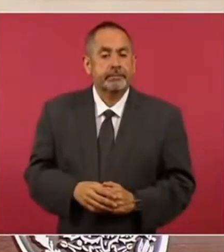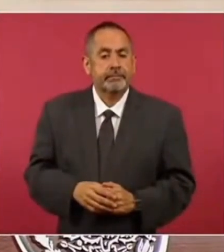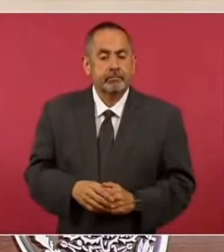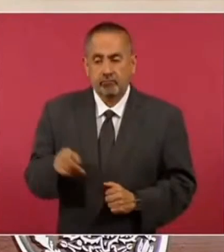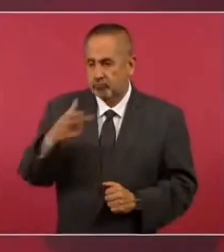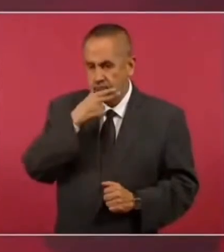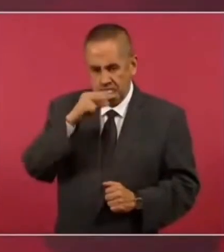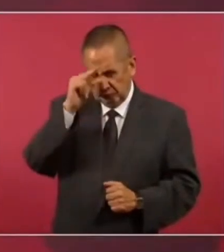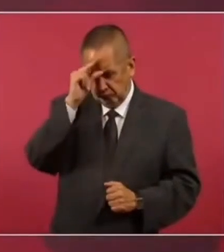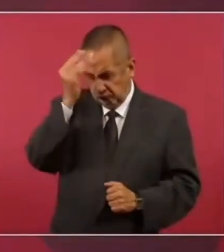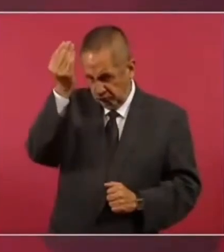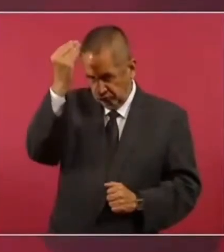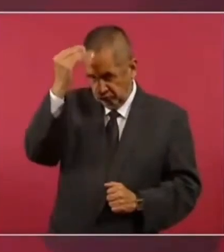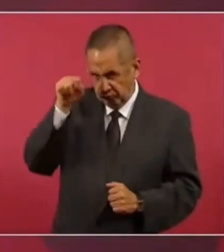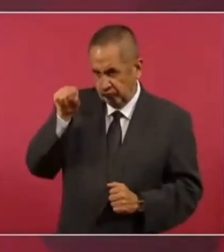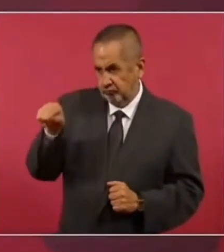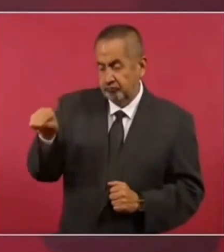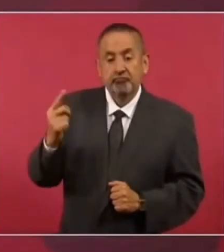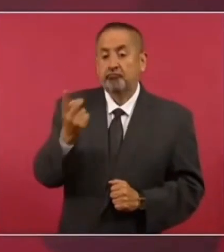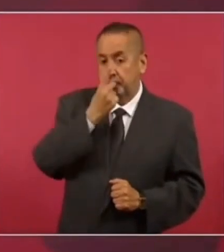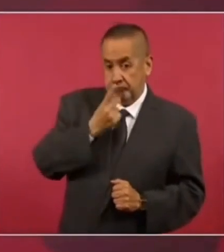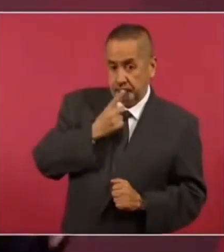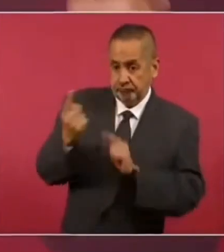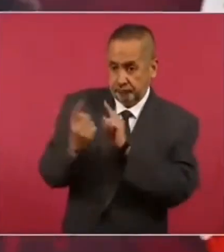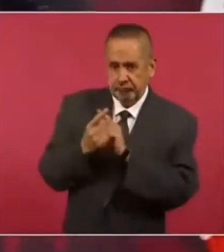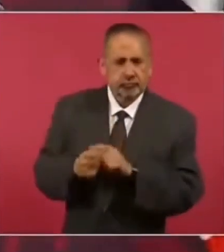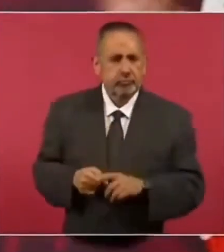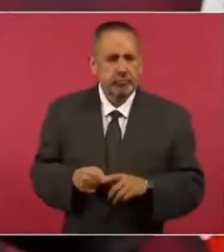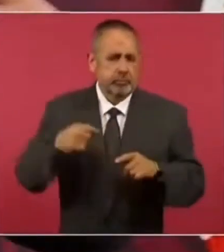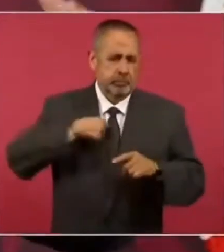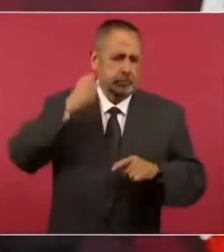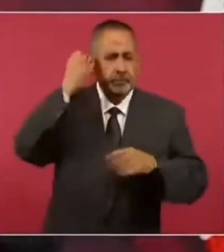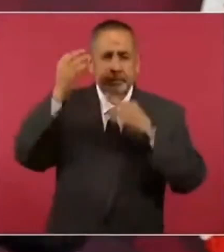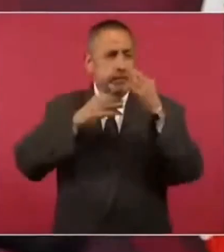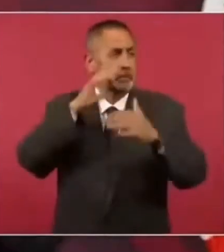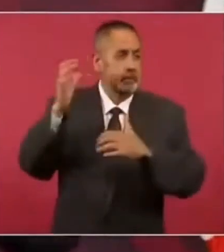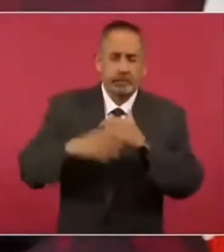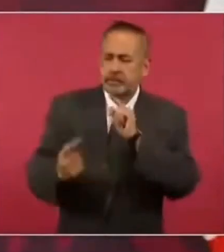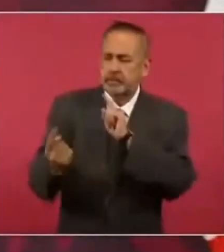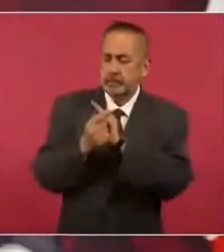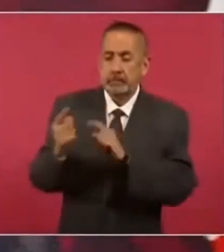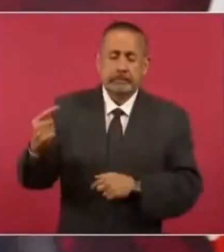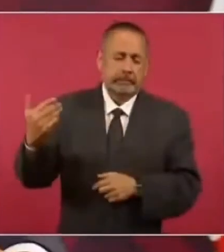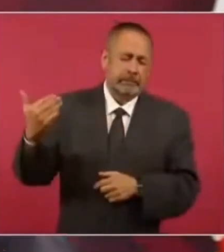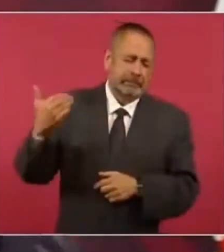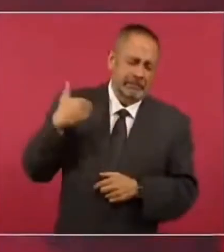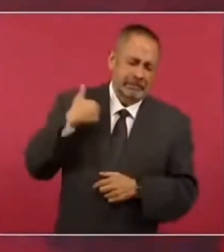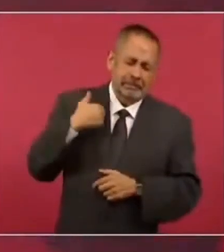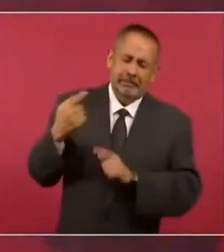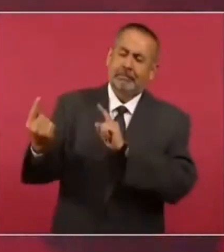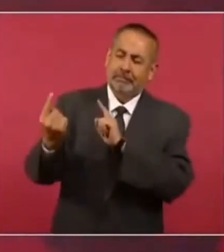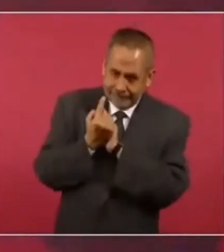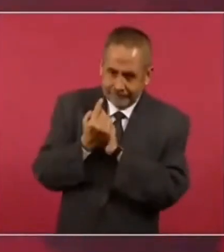un hombre sabio, me dice, terminé un acto y me buscó hasta que se me